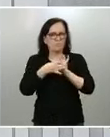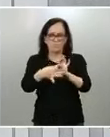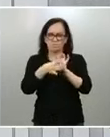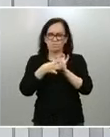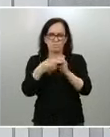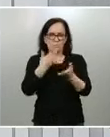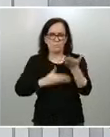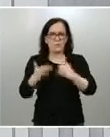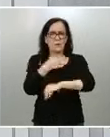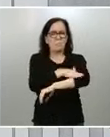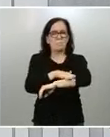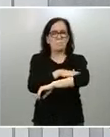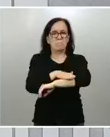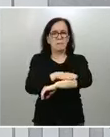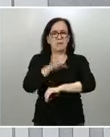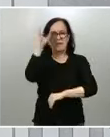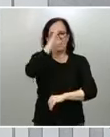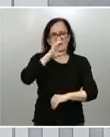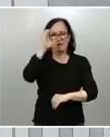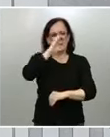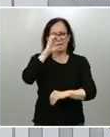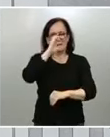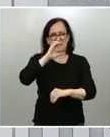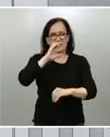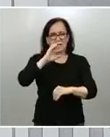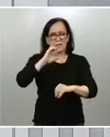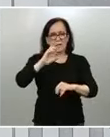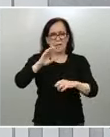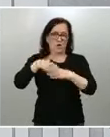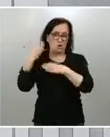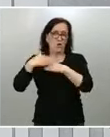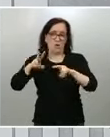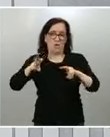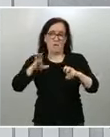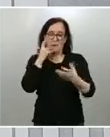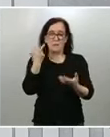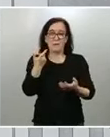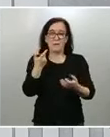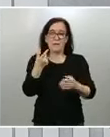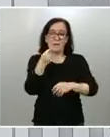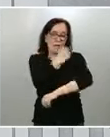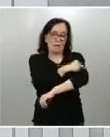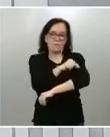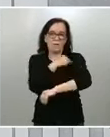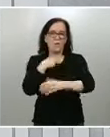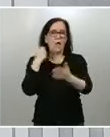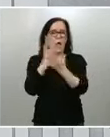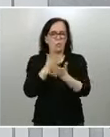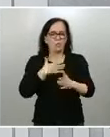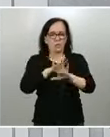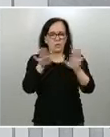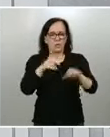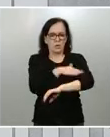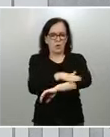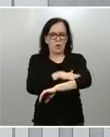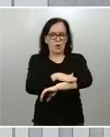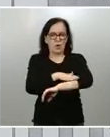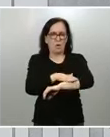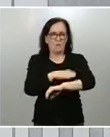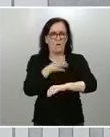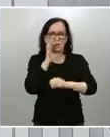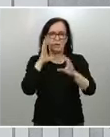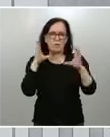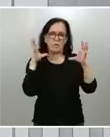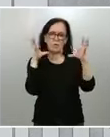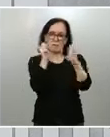ciencia e innovación en el caso de la vacuna hay una apuesta clara de nuestro gobierno por un enfoque europeo para trabajar coordinadamente